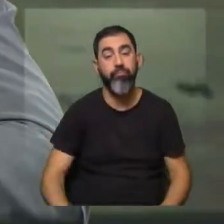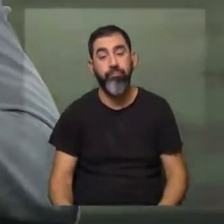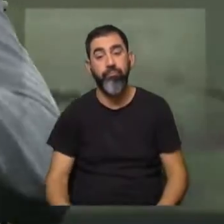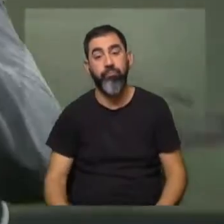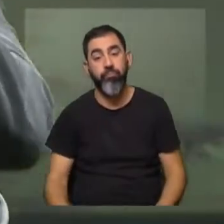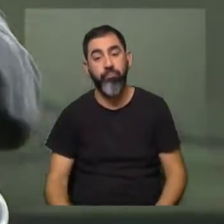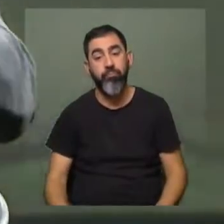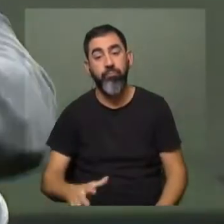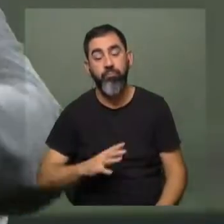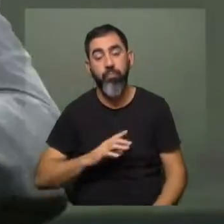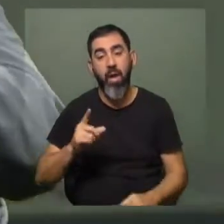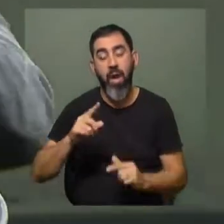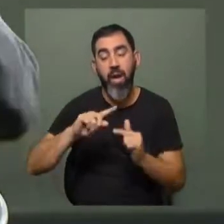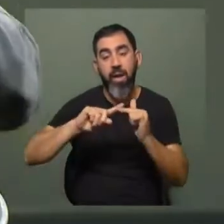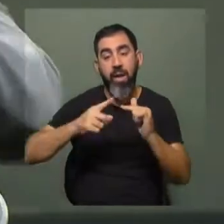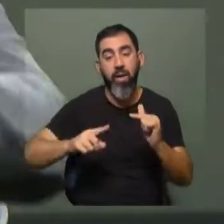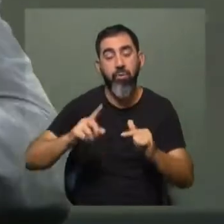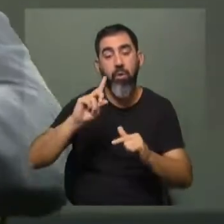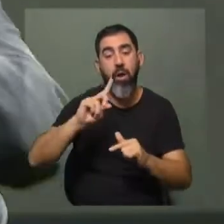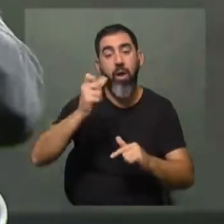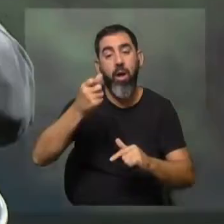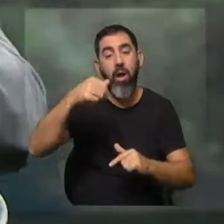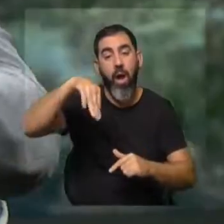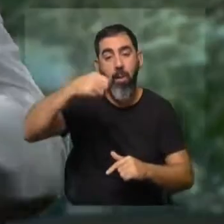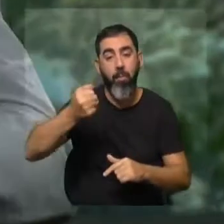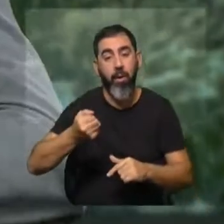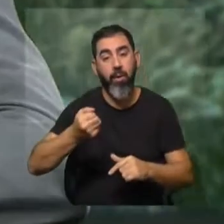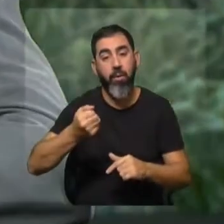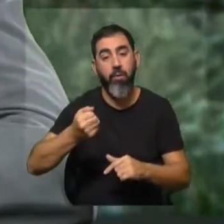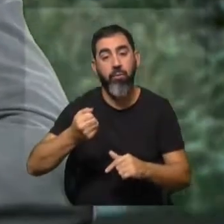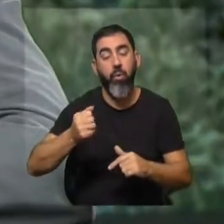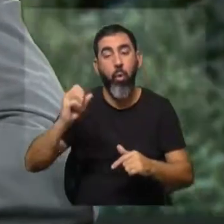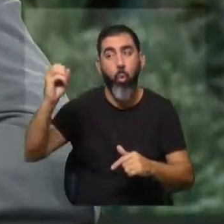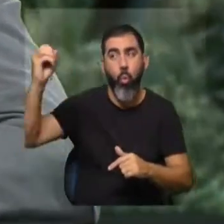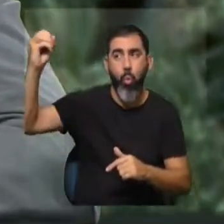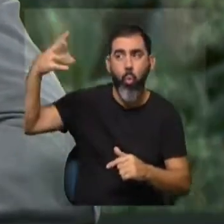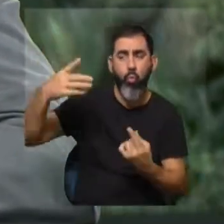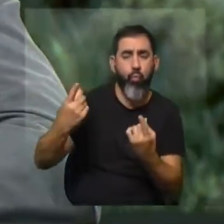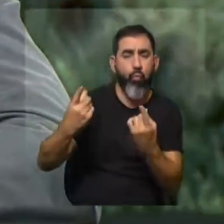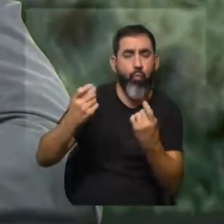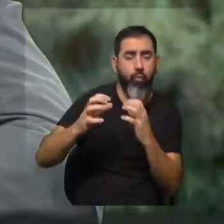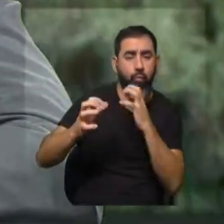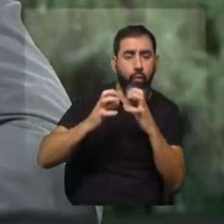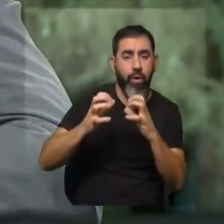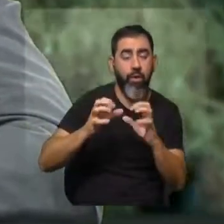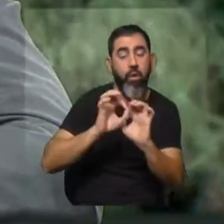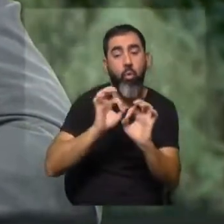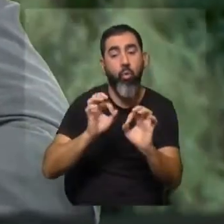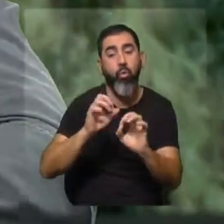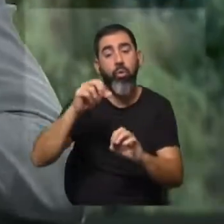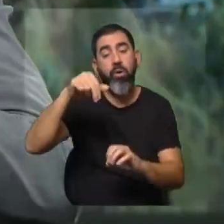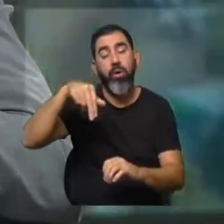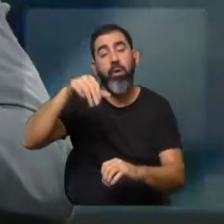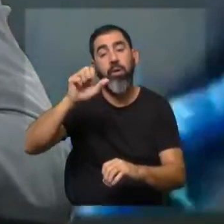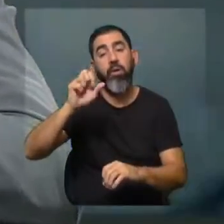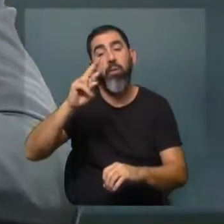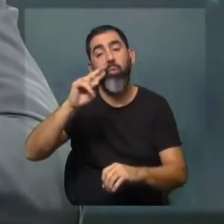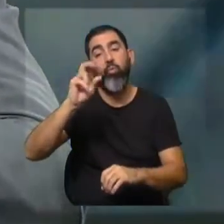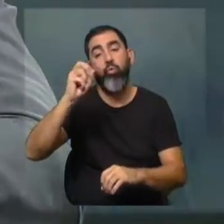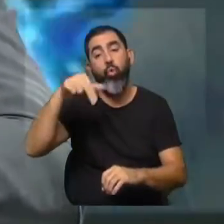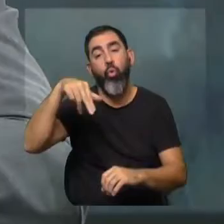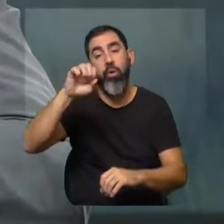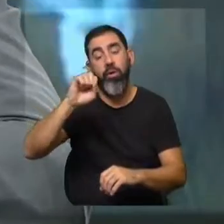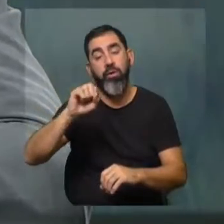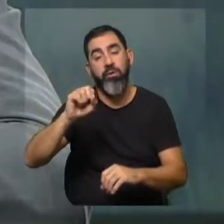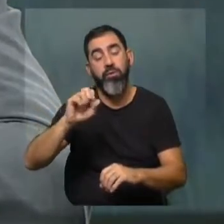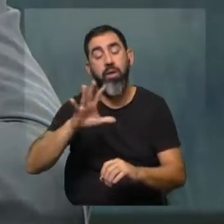tienen rayos gamma, que son fotones o partículas de luz muy energéticas, o se utilizan fuentes de neutrones, que son, bueno, una de las dos partículas que